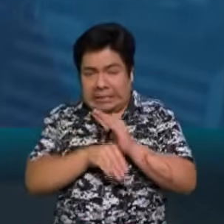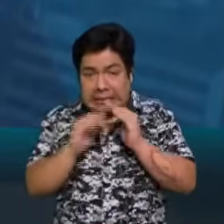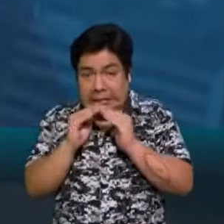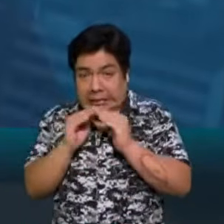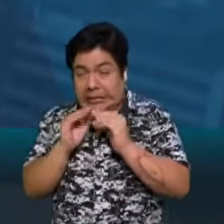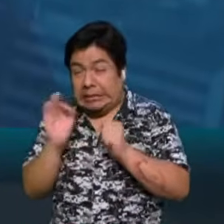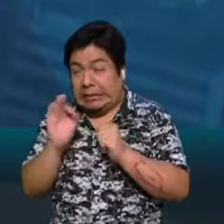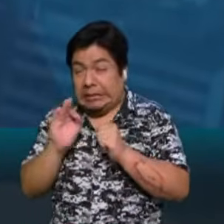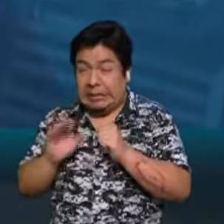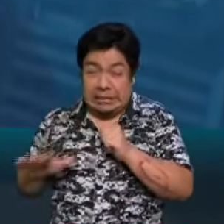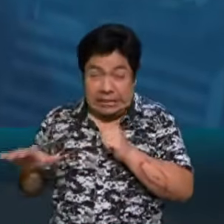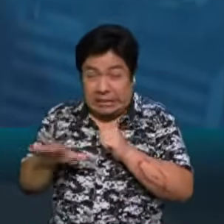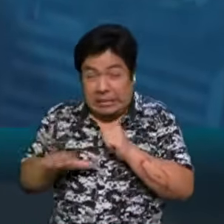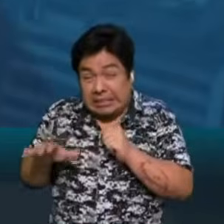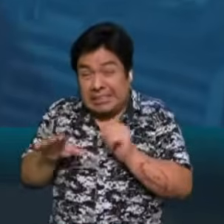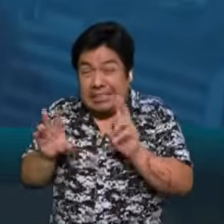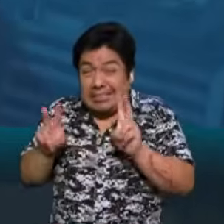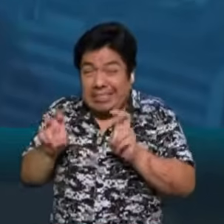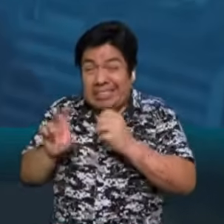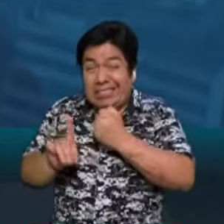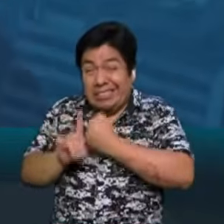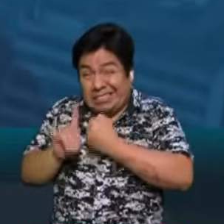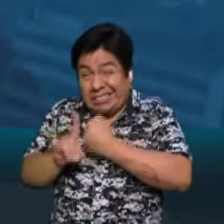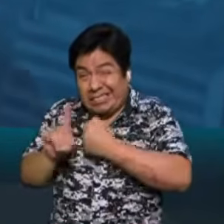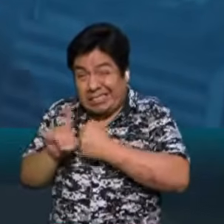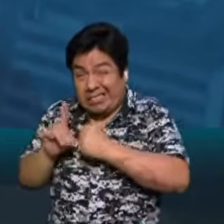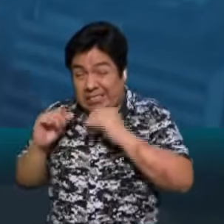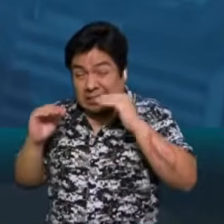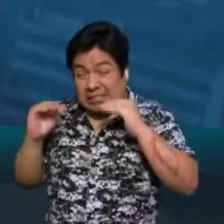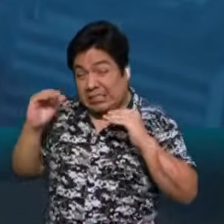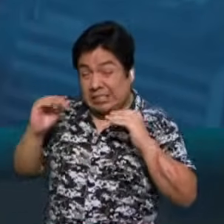perfila sustancialmente como un problema de clase?